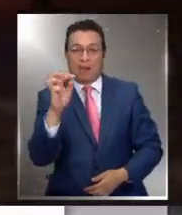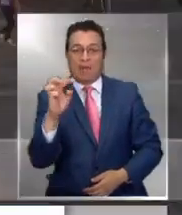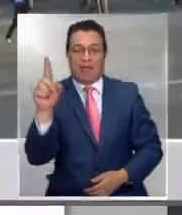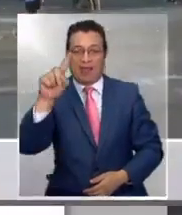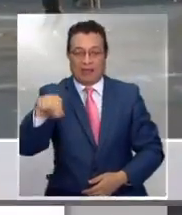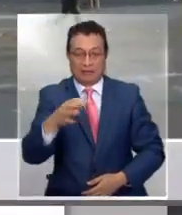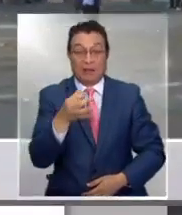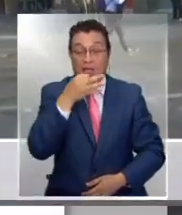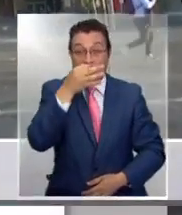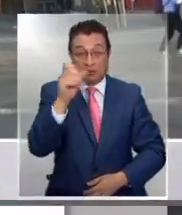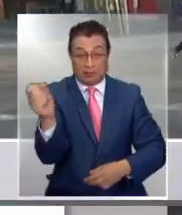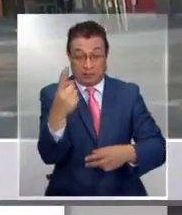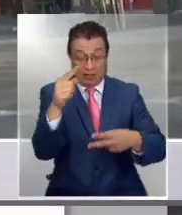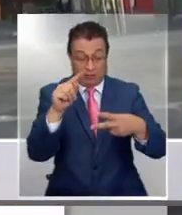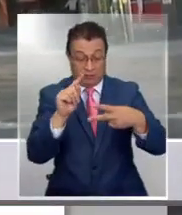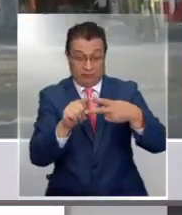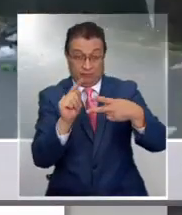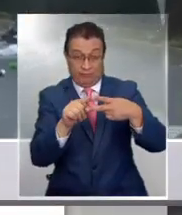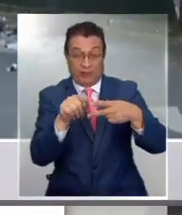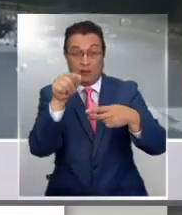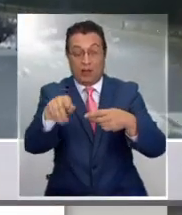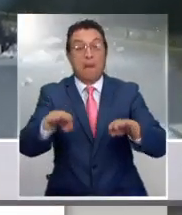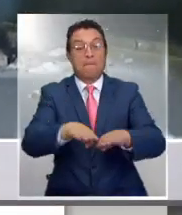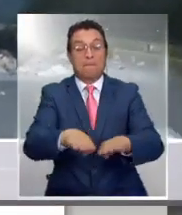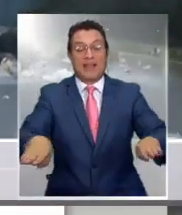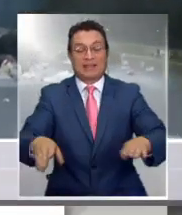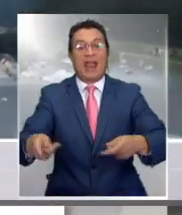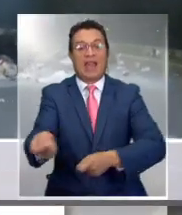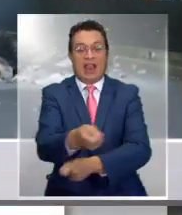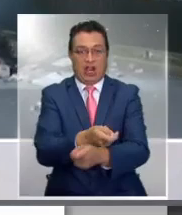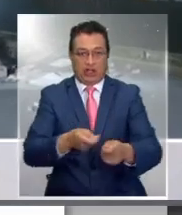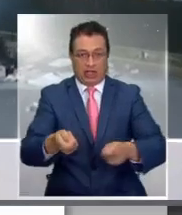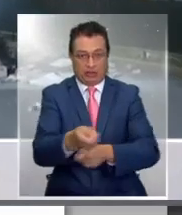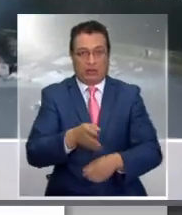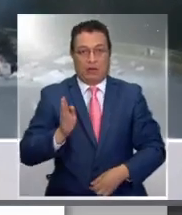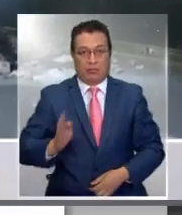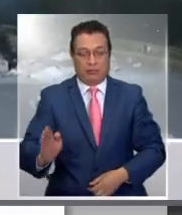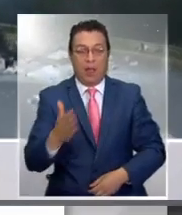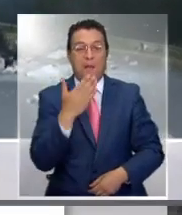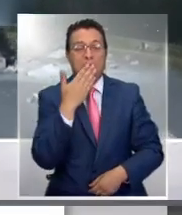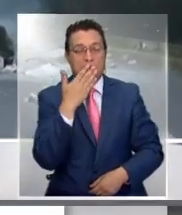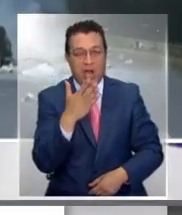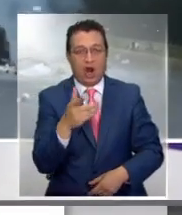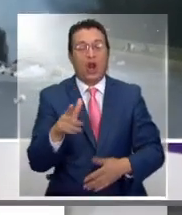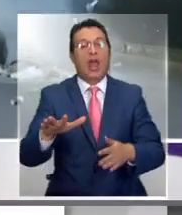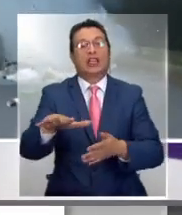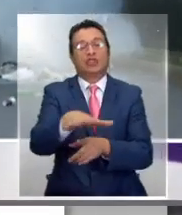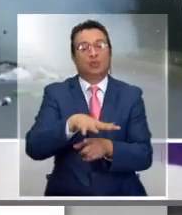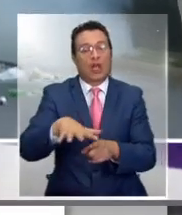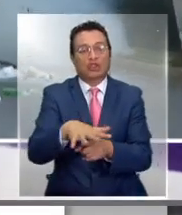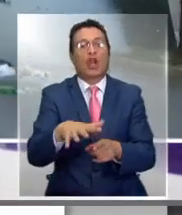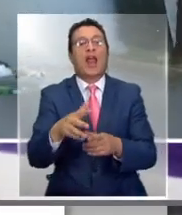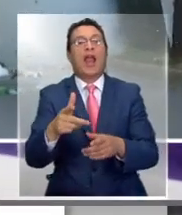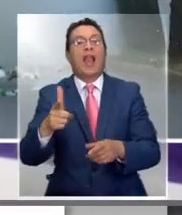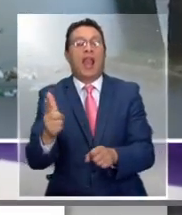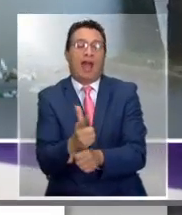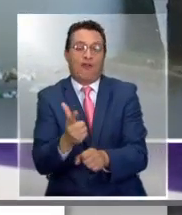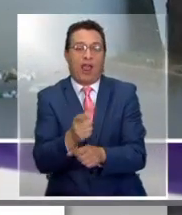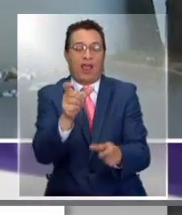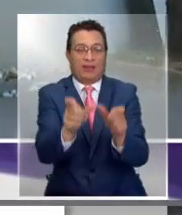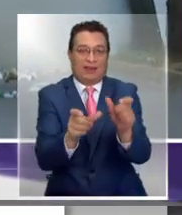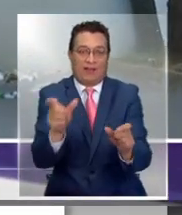relación en primer lugar con una mesa de negociación permanente para mejorar las condiciones laborales de los